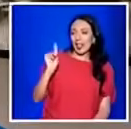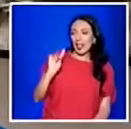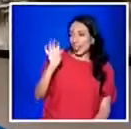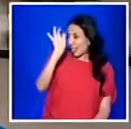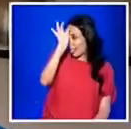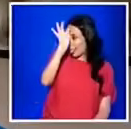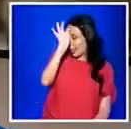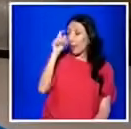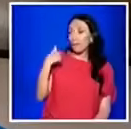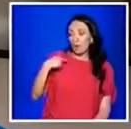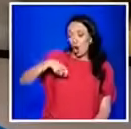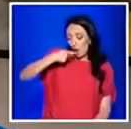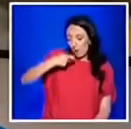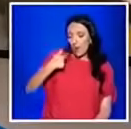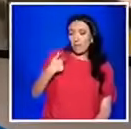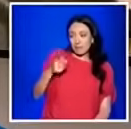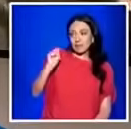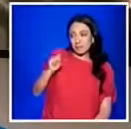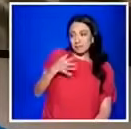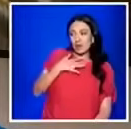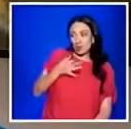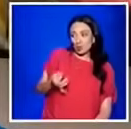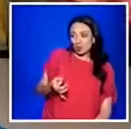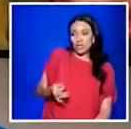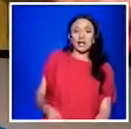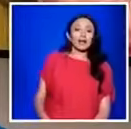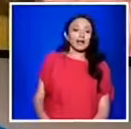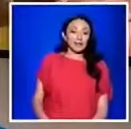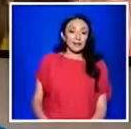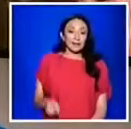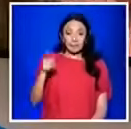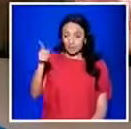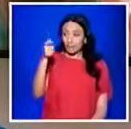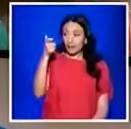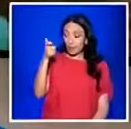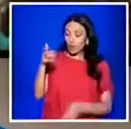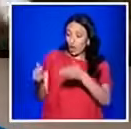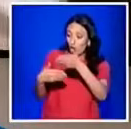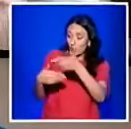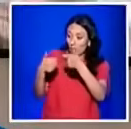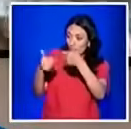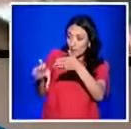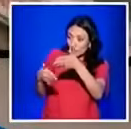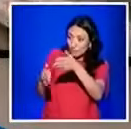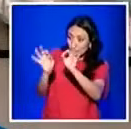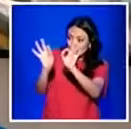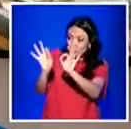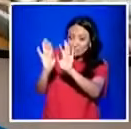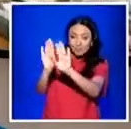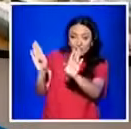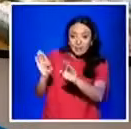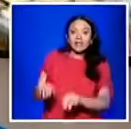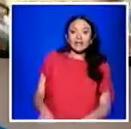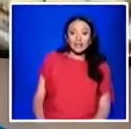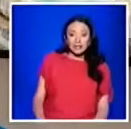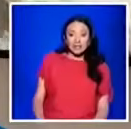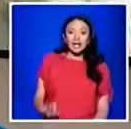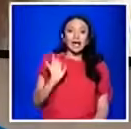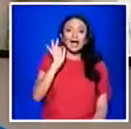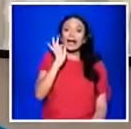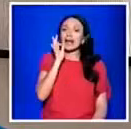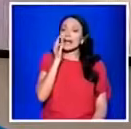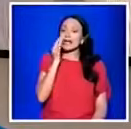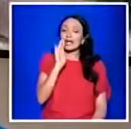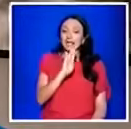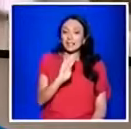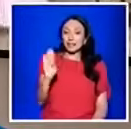sí me gusta comer rico, comer delicioso, así que me gusta que tengan también comida preparada y semipreparada. Ahí también hay una comida deliciosa.